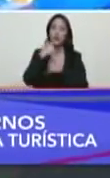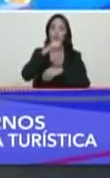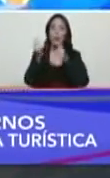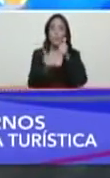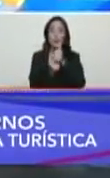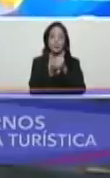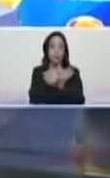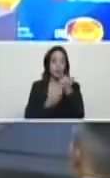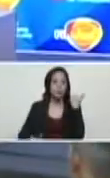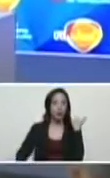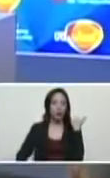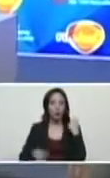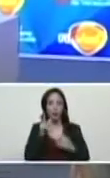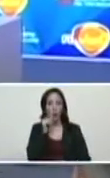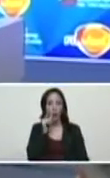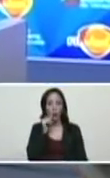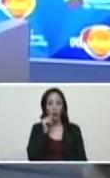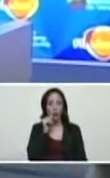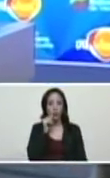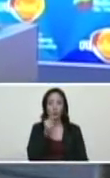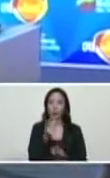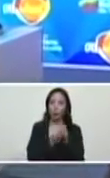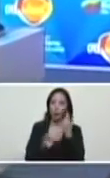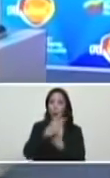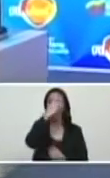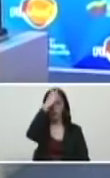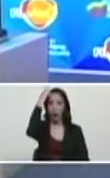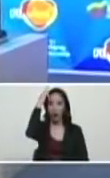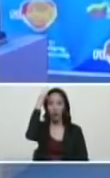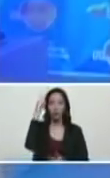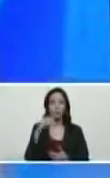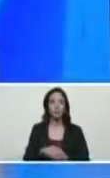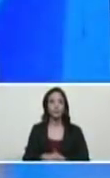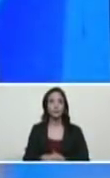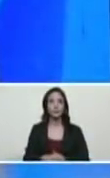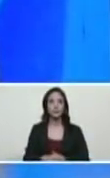vicepresidente de Economía, Tarek El Aissami,